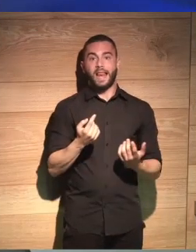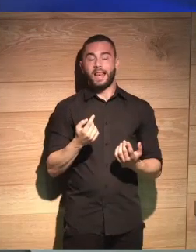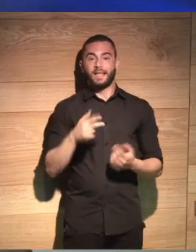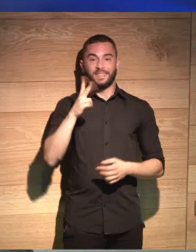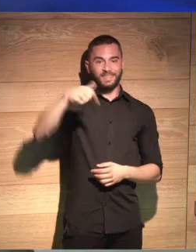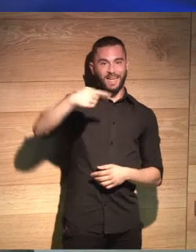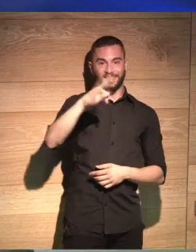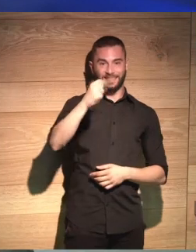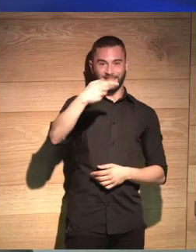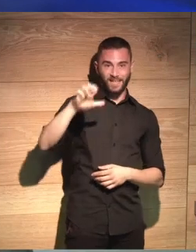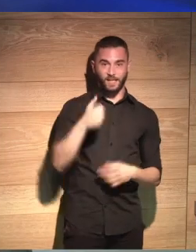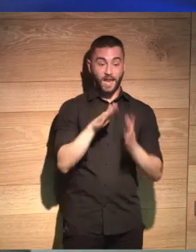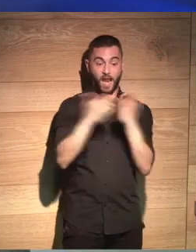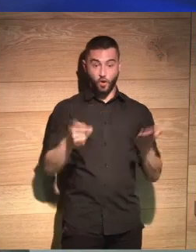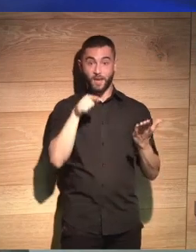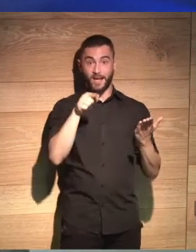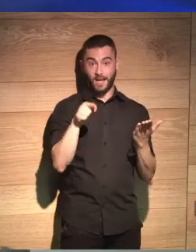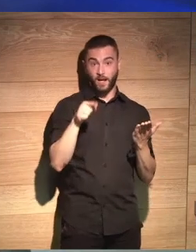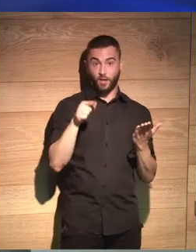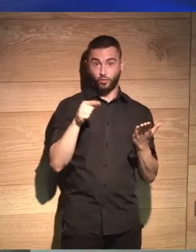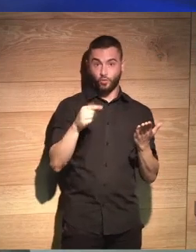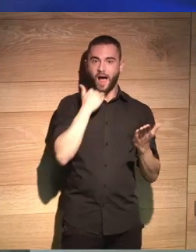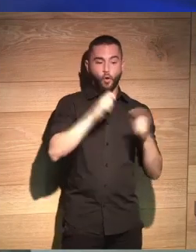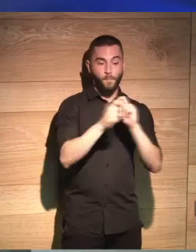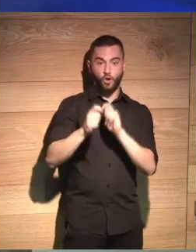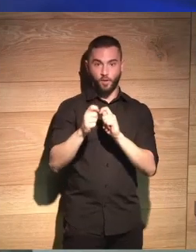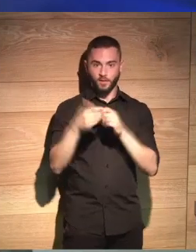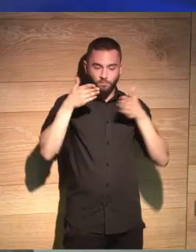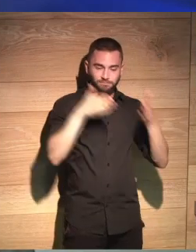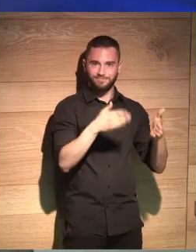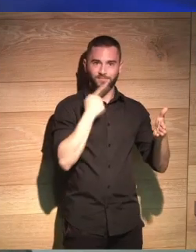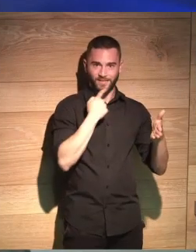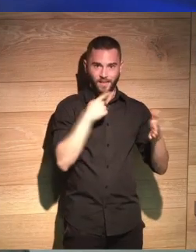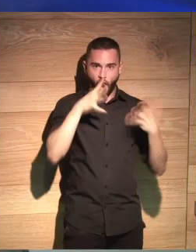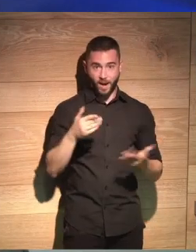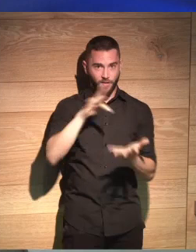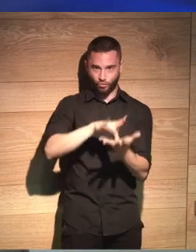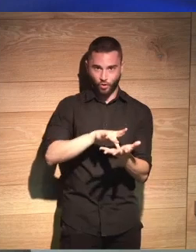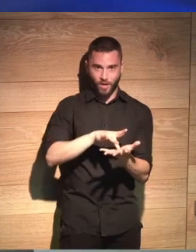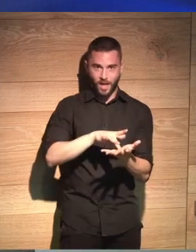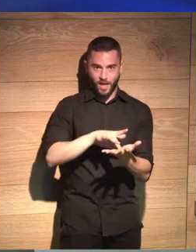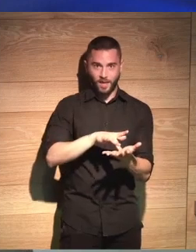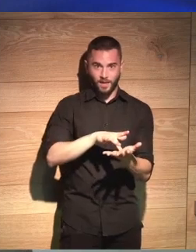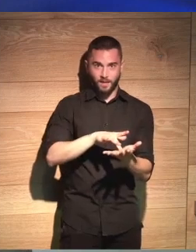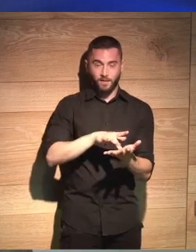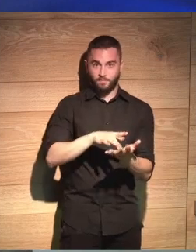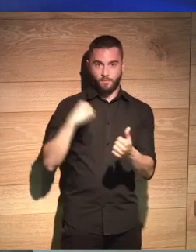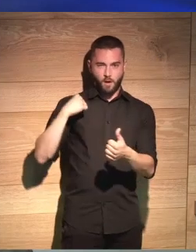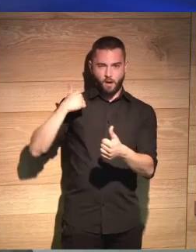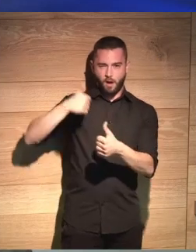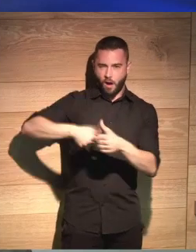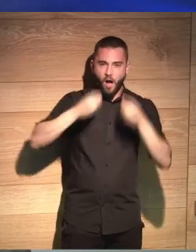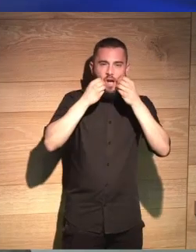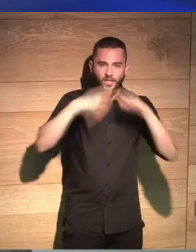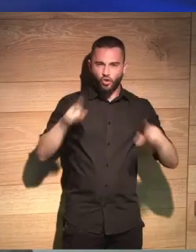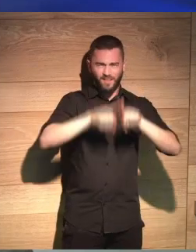esta hablas de algo que es absolutamente periodístico, algo que está ocurriendo ahora, como ha ocurrido en realidad a lo largo de toda la